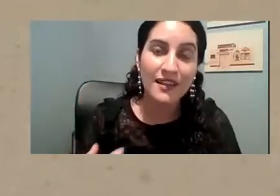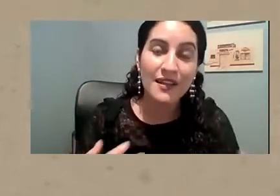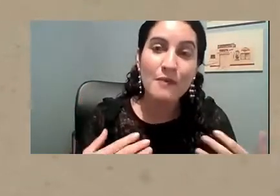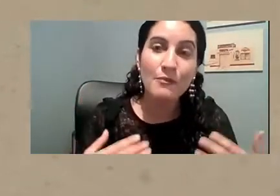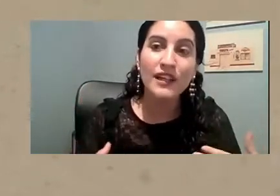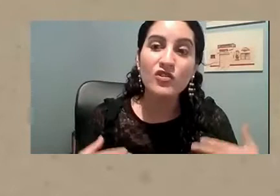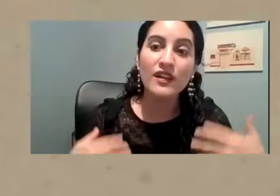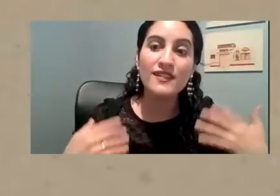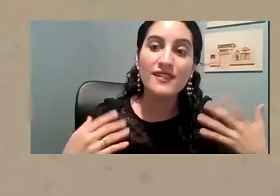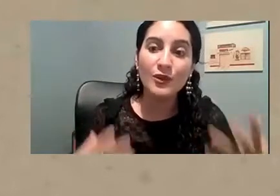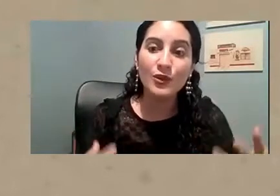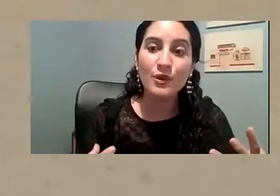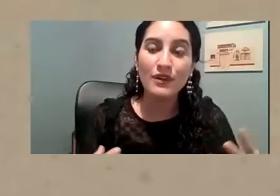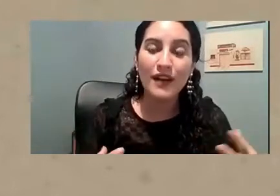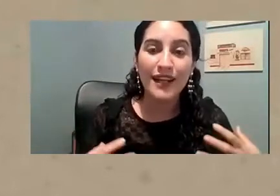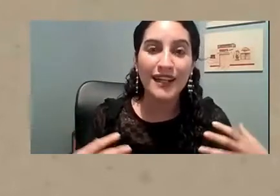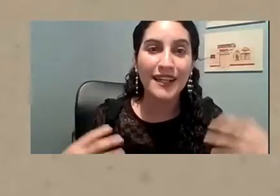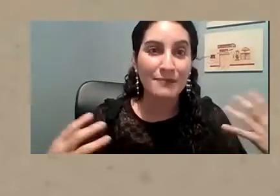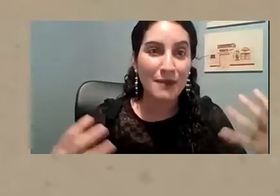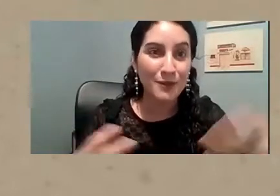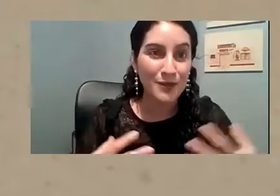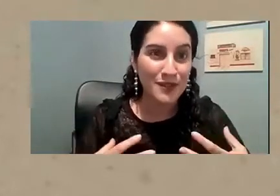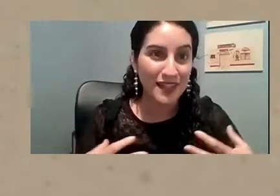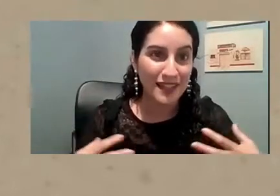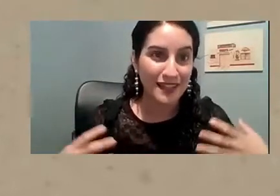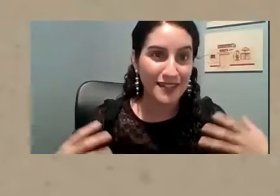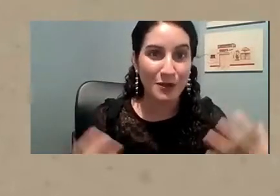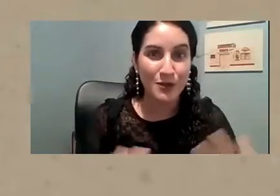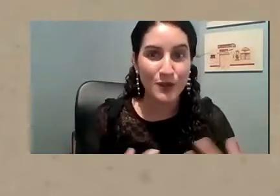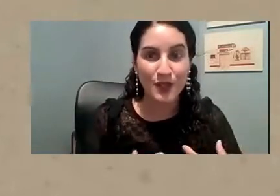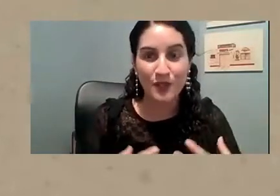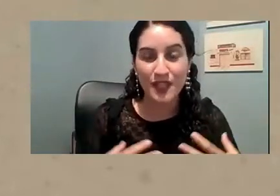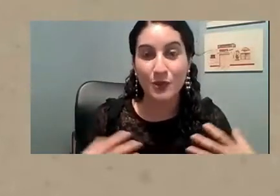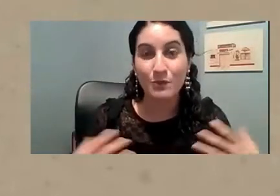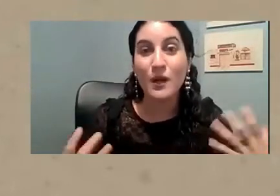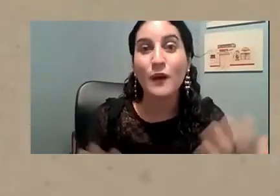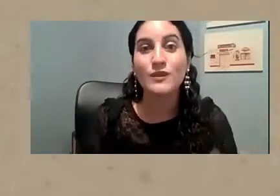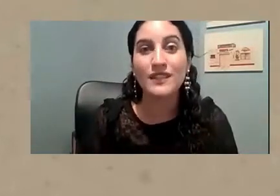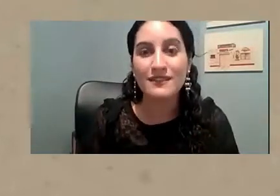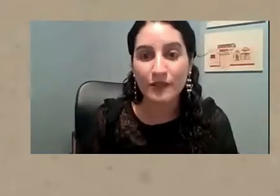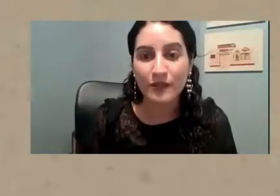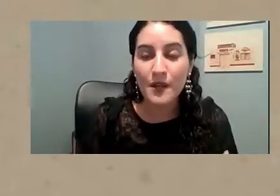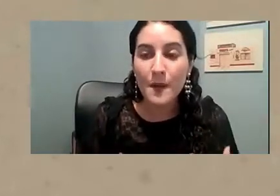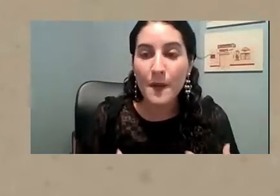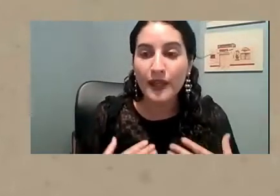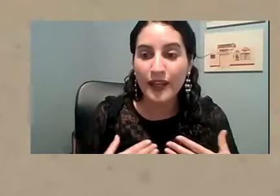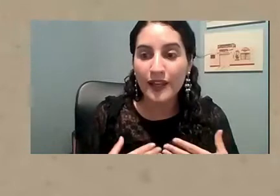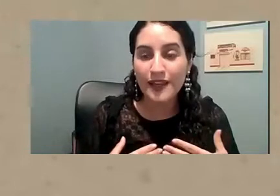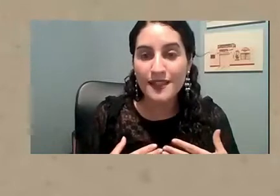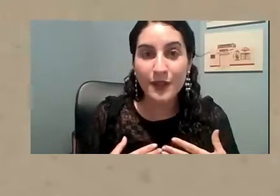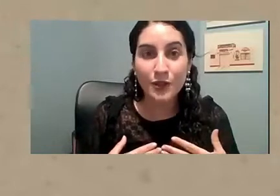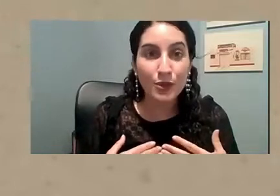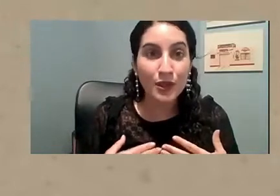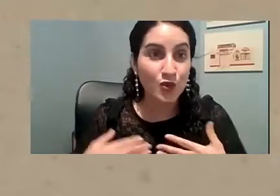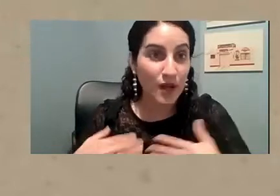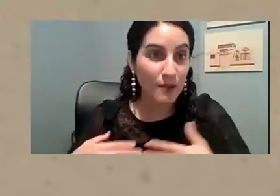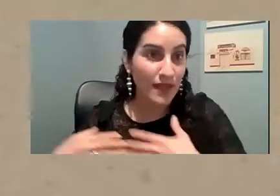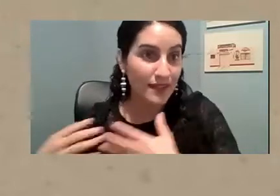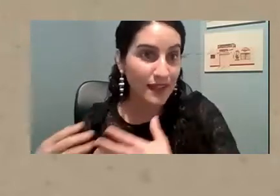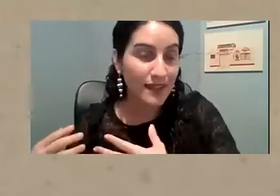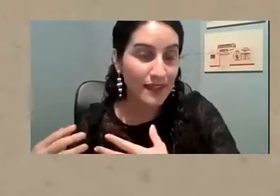escolares, porque son este grupo al que le llamamos desde los museos el grupo cautivo, que es el grupo